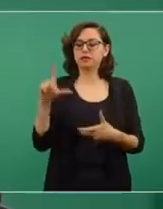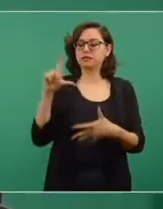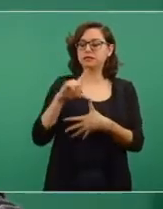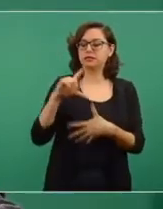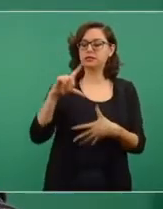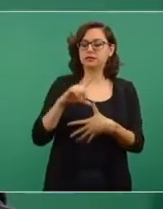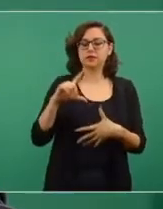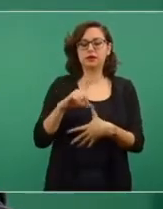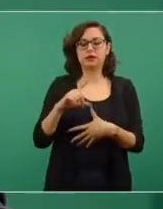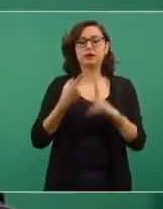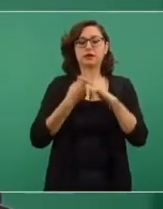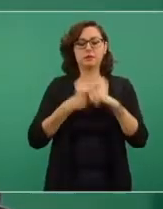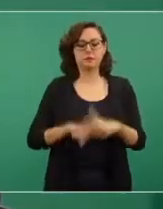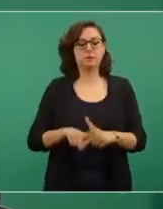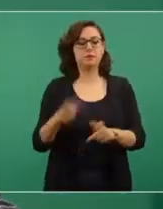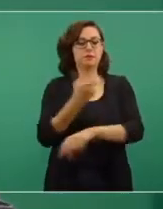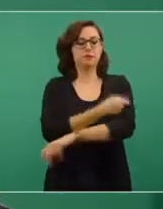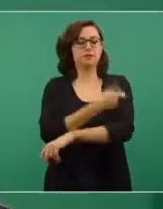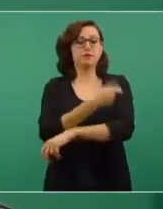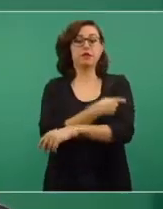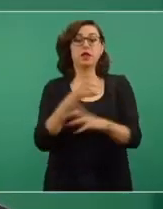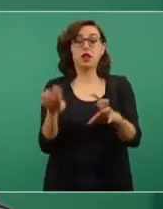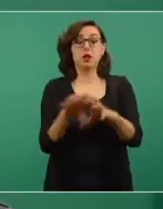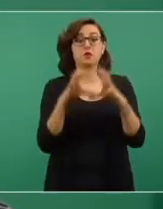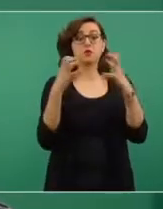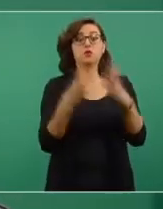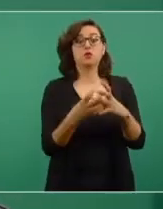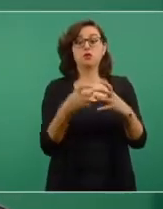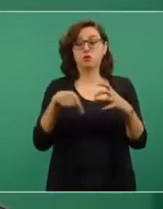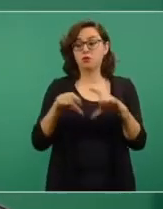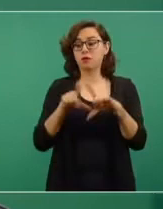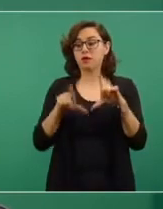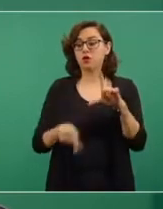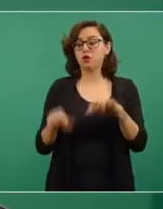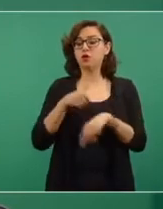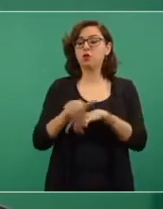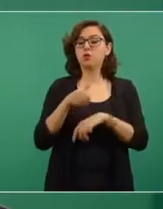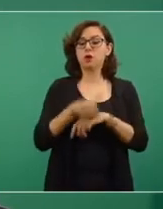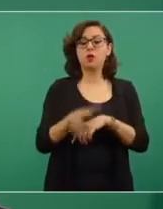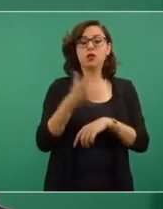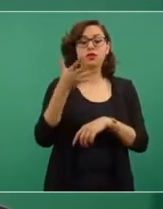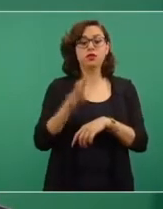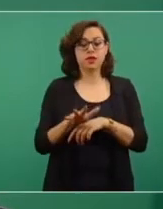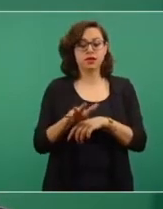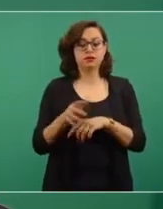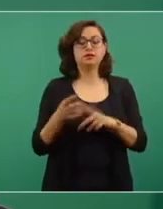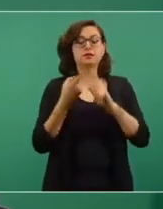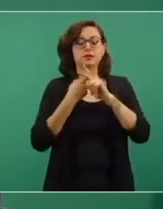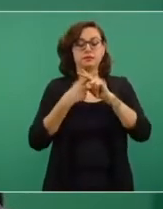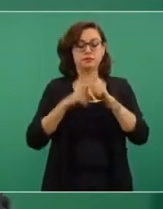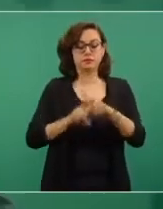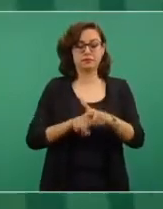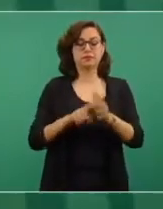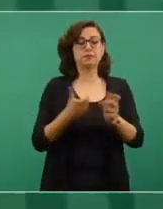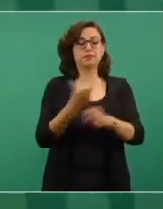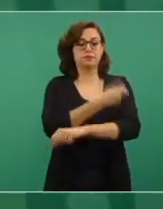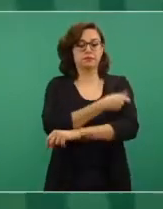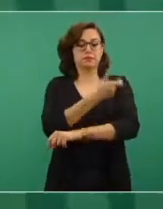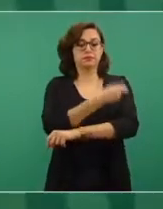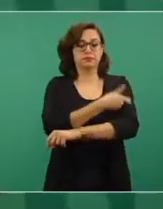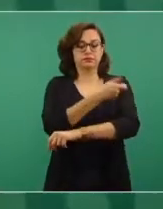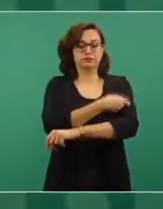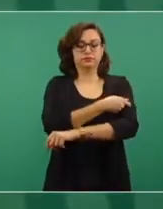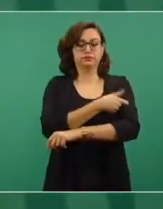la vacunación y uno de los primeros 10 países del mundo en iniciar la vacunación, a partir de la llegada de